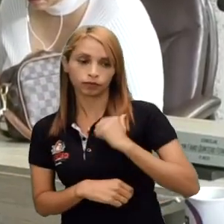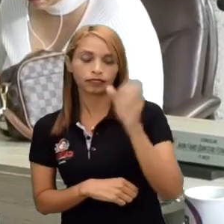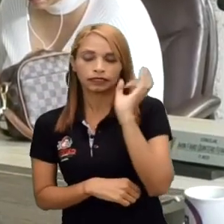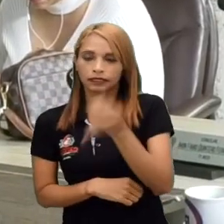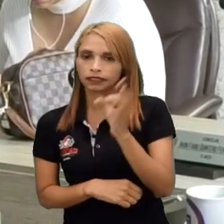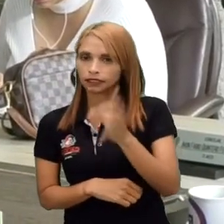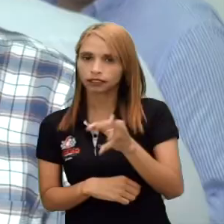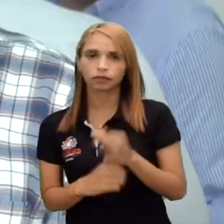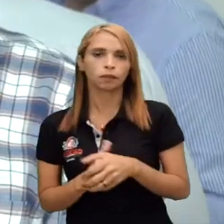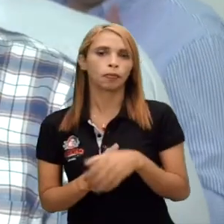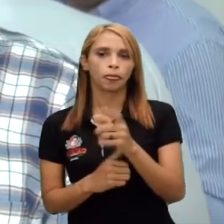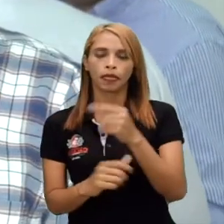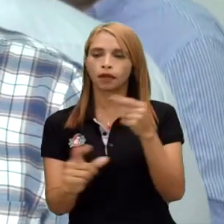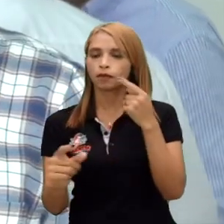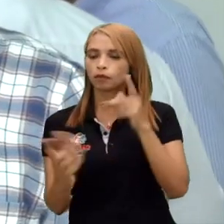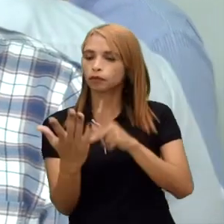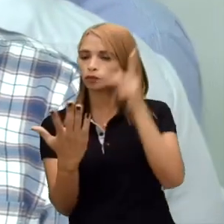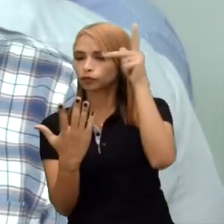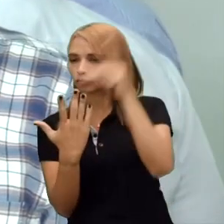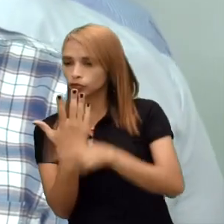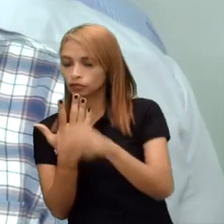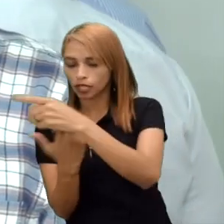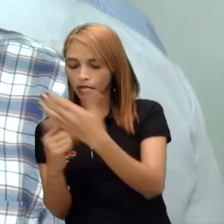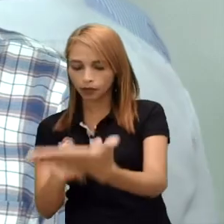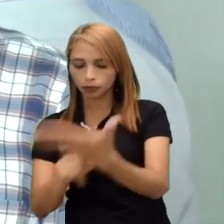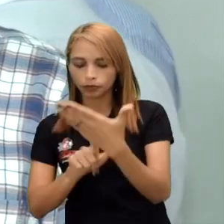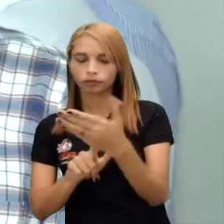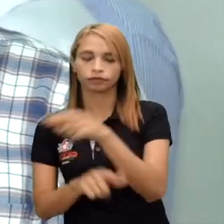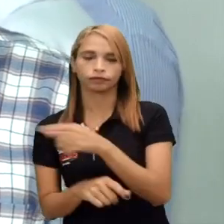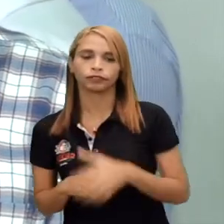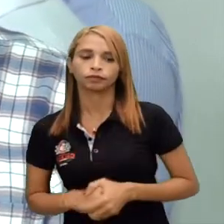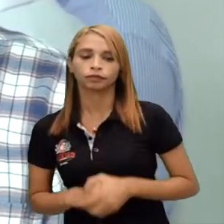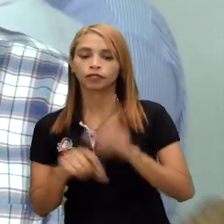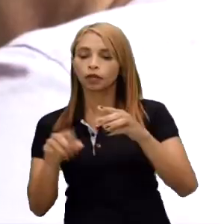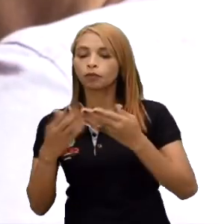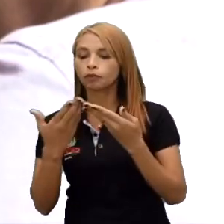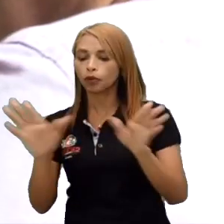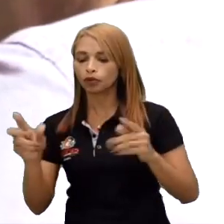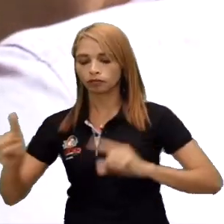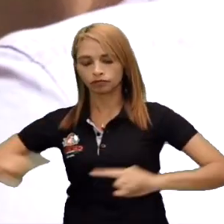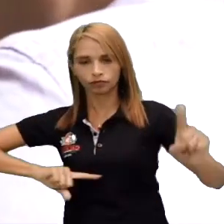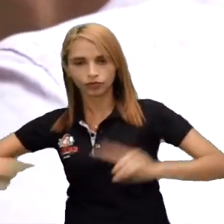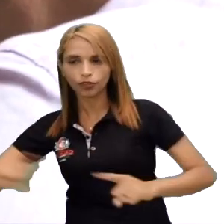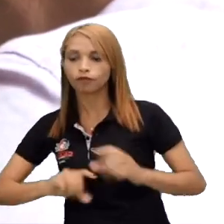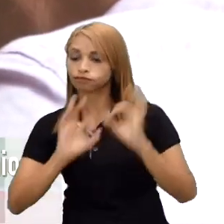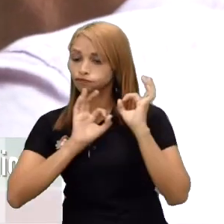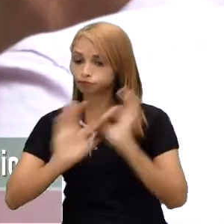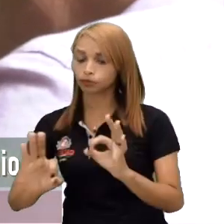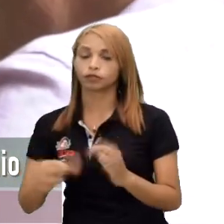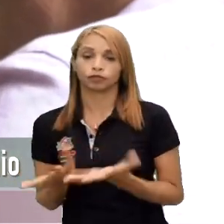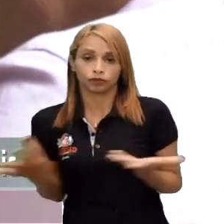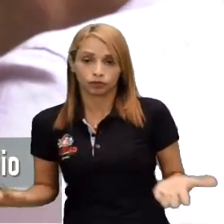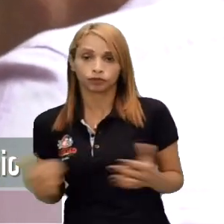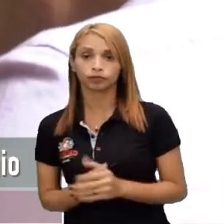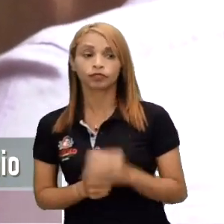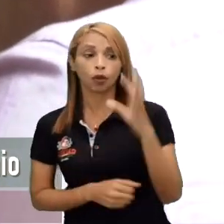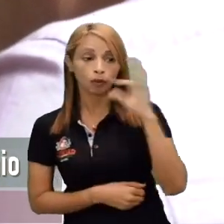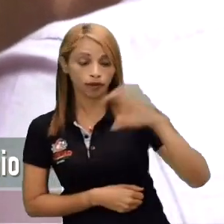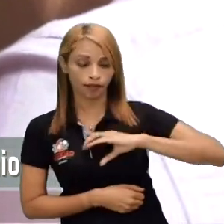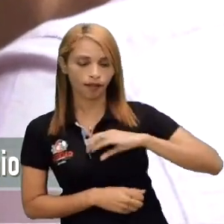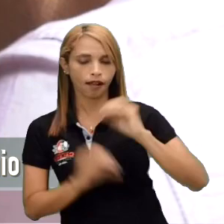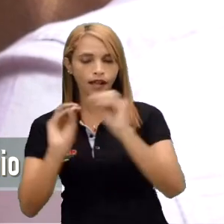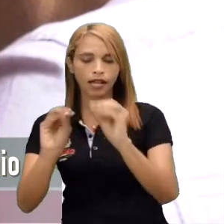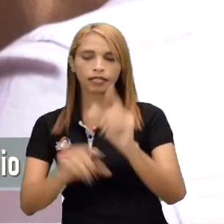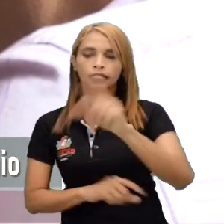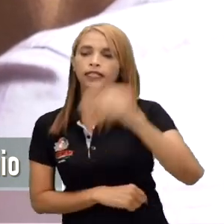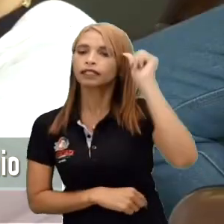para las comunidades y siempre ha estado ahí al frente de todos estos proyectos que presentan. Lo público bien administrado sí funciona, afirmó el